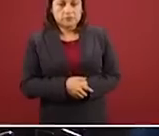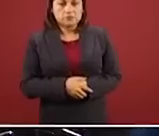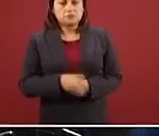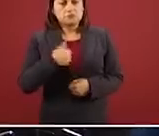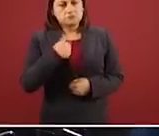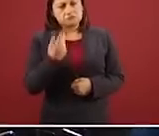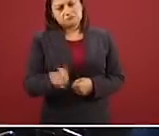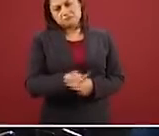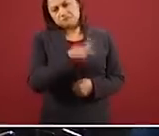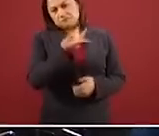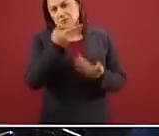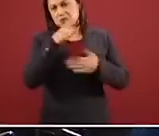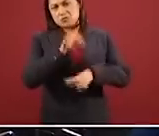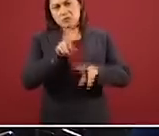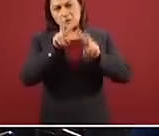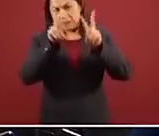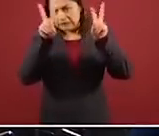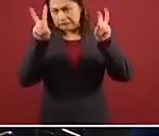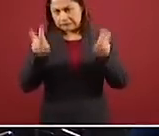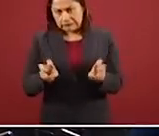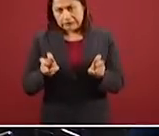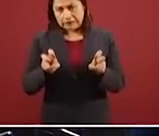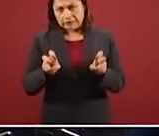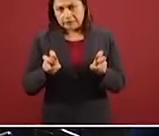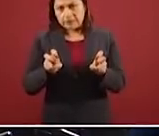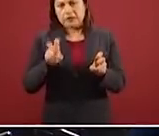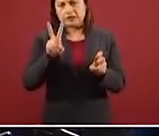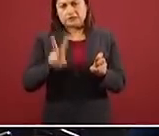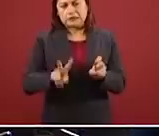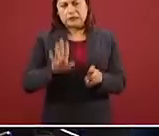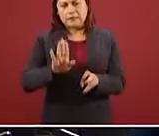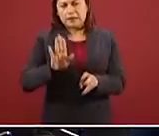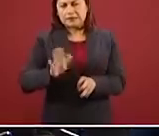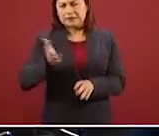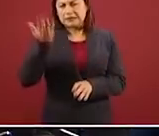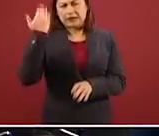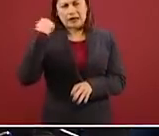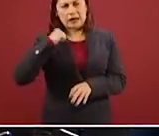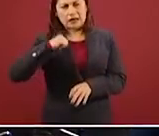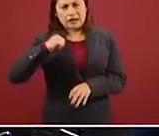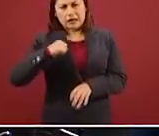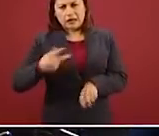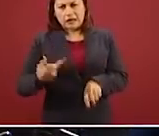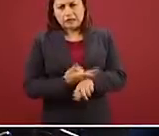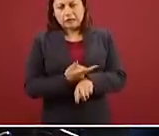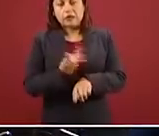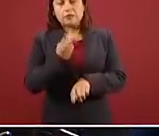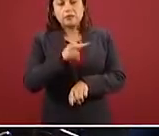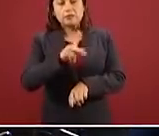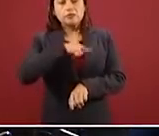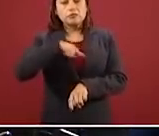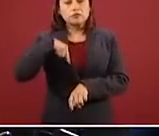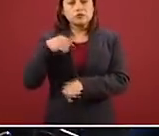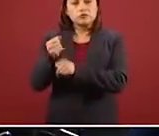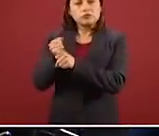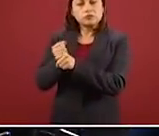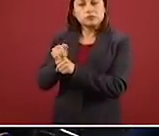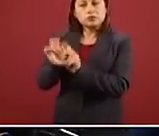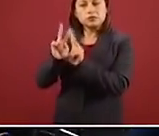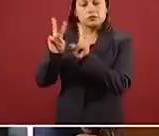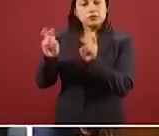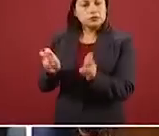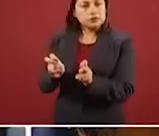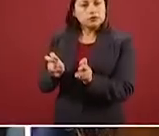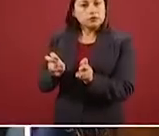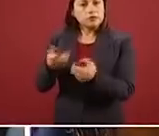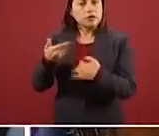tema que ya está siendo un poquito añejo. Y hicimos una pequeña investigación. Es acerca